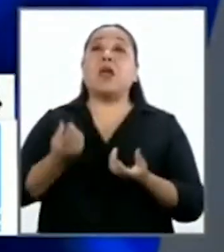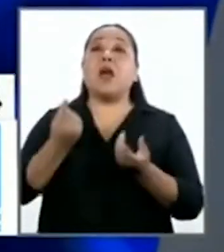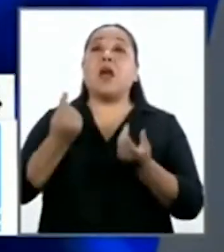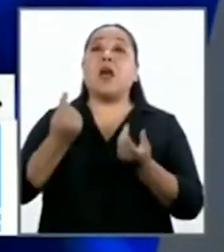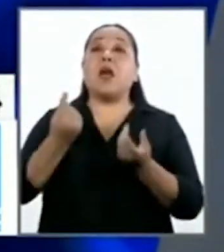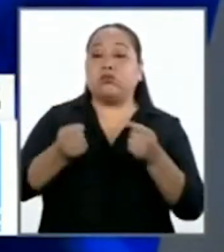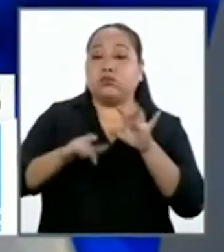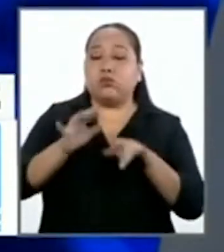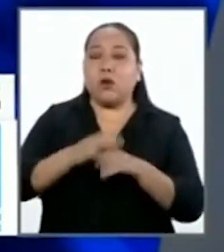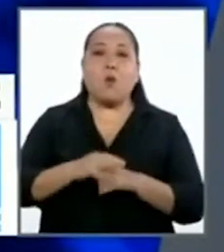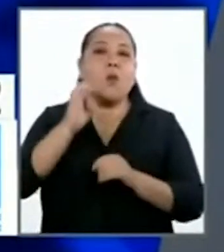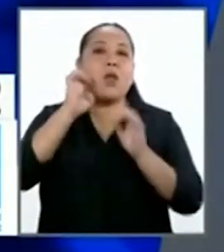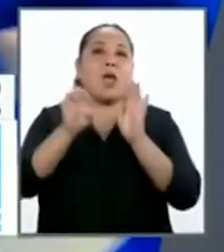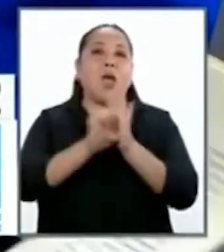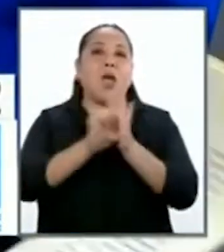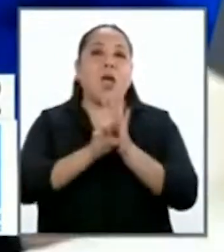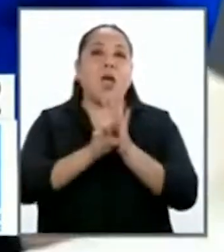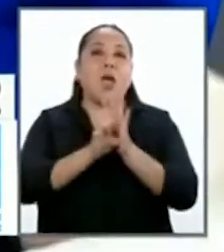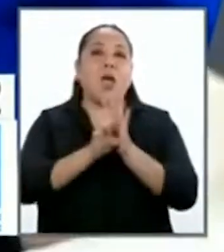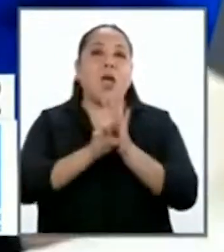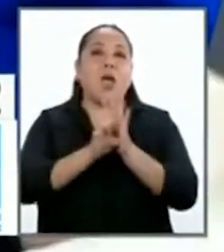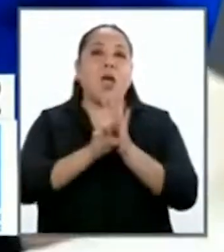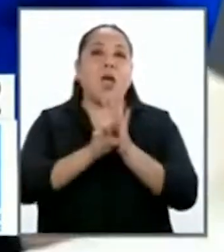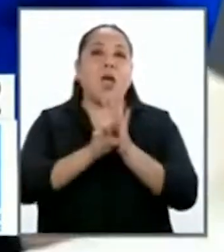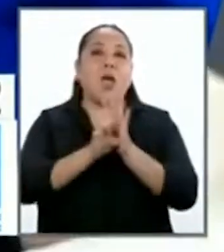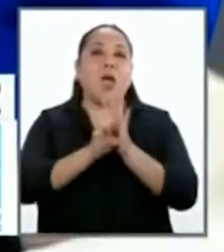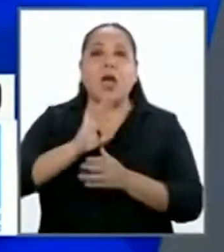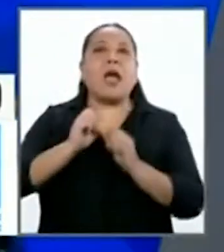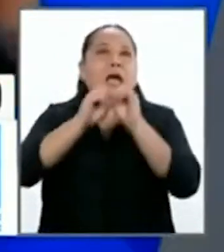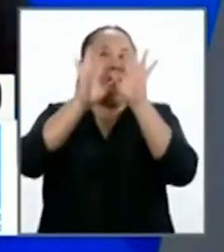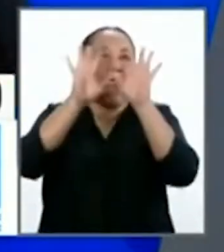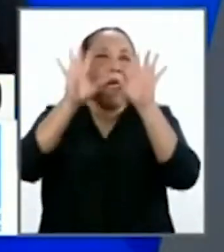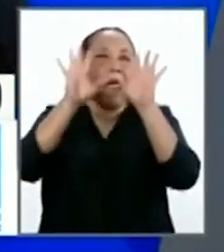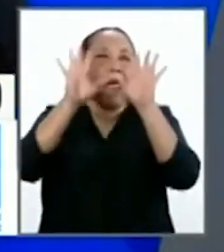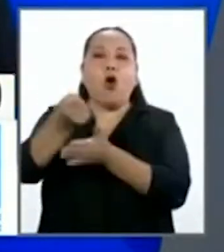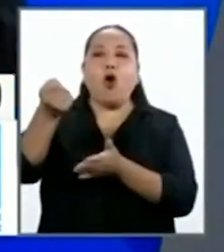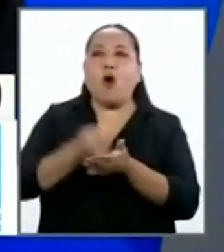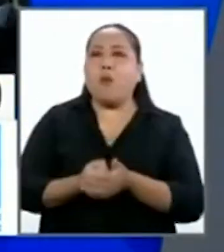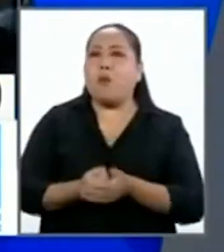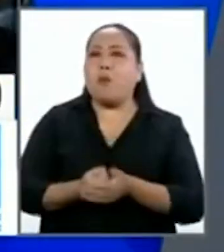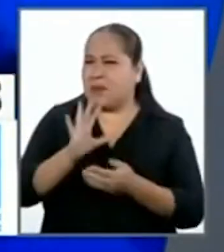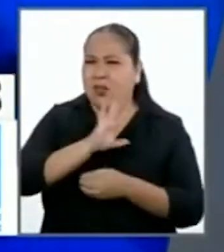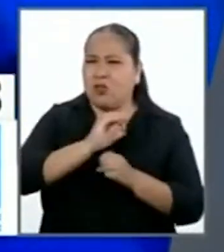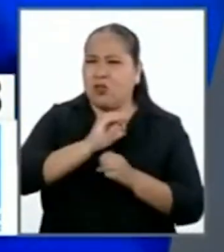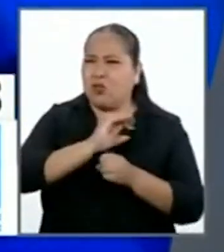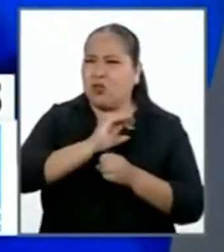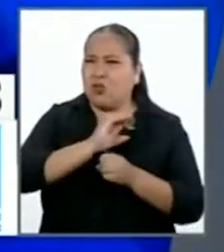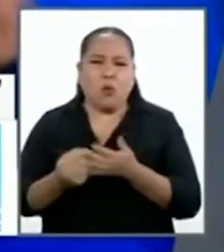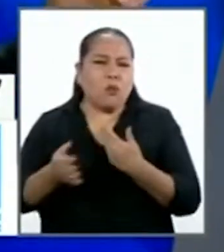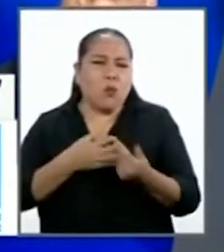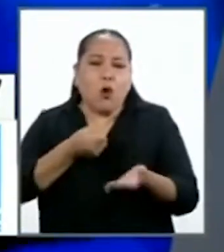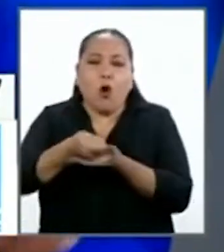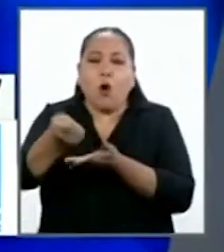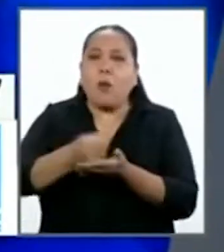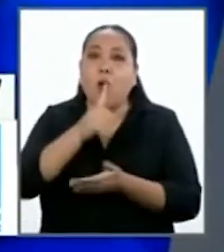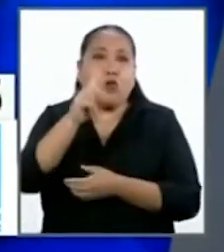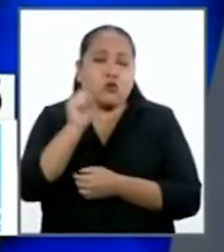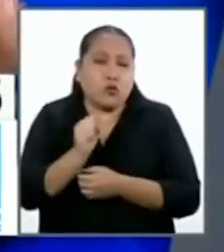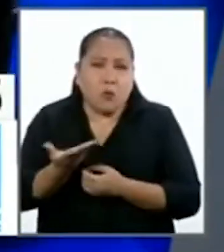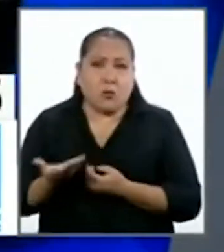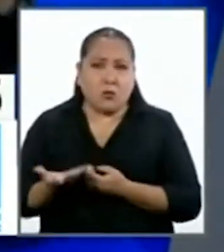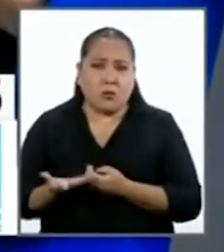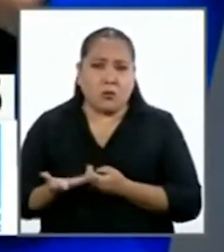7 por ejemplo tenga todo transparente todas las compras de un solo entonces de mónica de un sol nomás richard swing es de perú